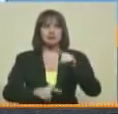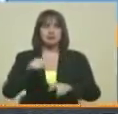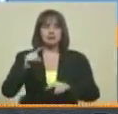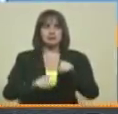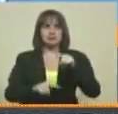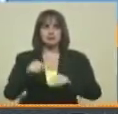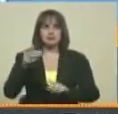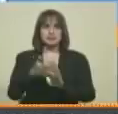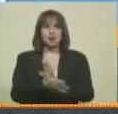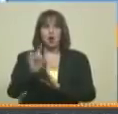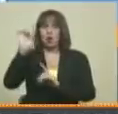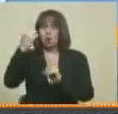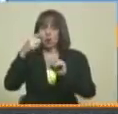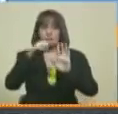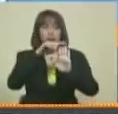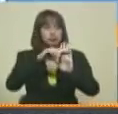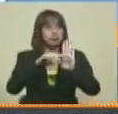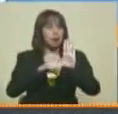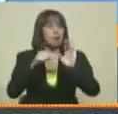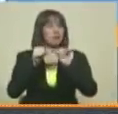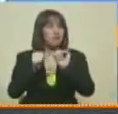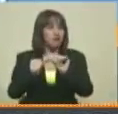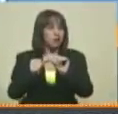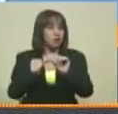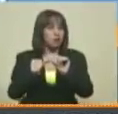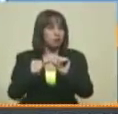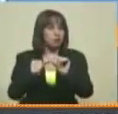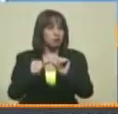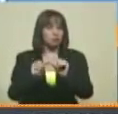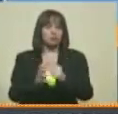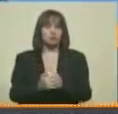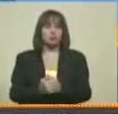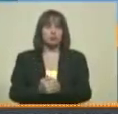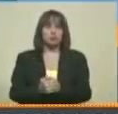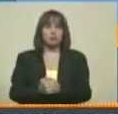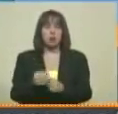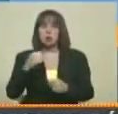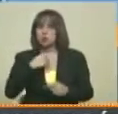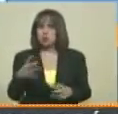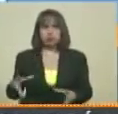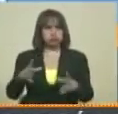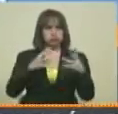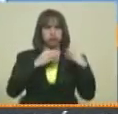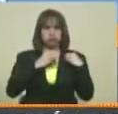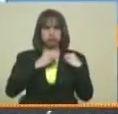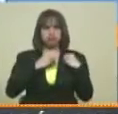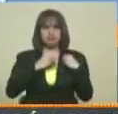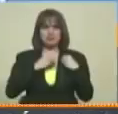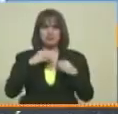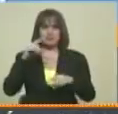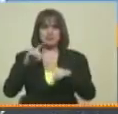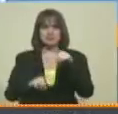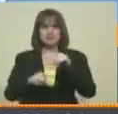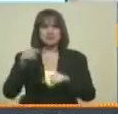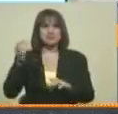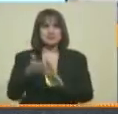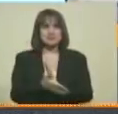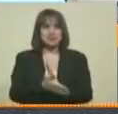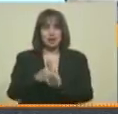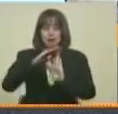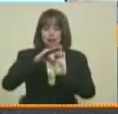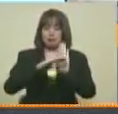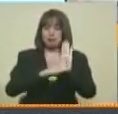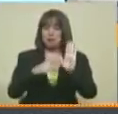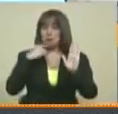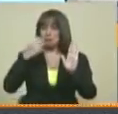Uno, una agenda permanente. Yo asumo plenamente, Aristóbulo, la agenda que me has mandado